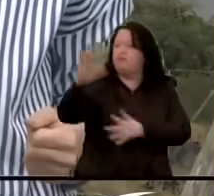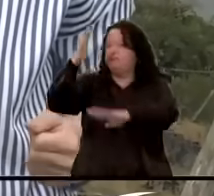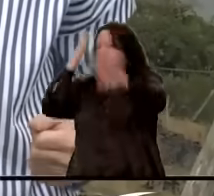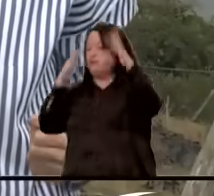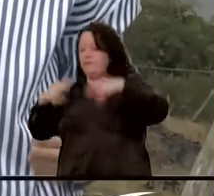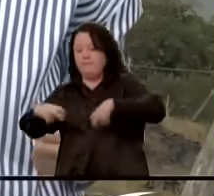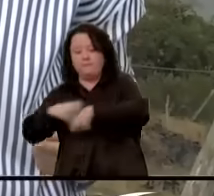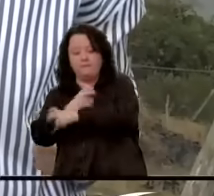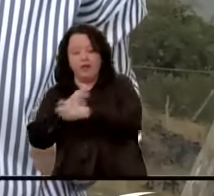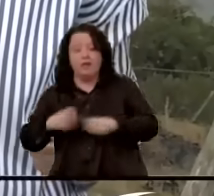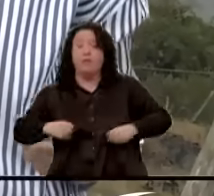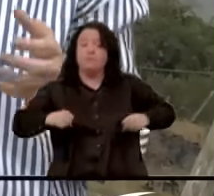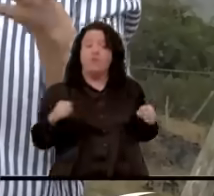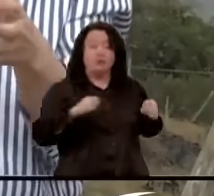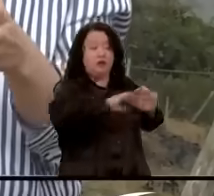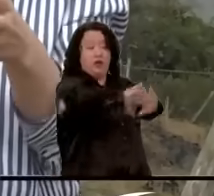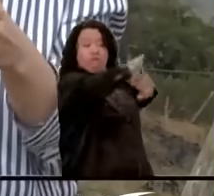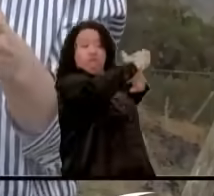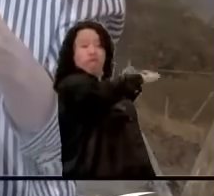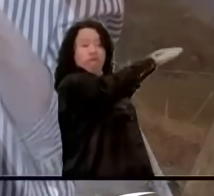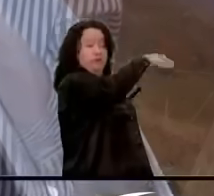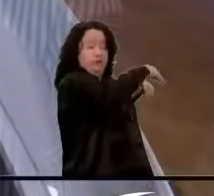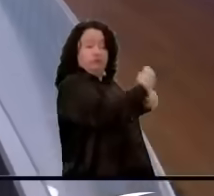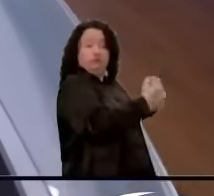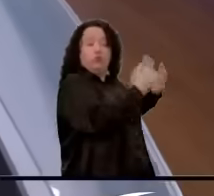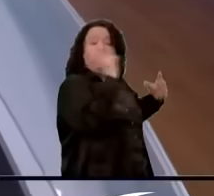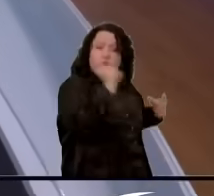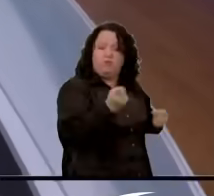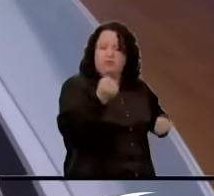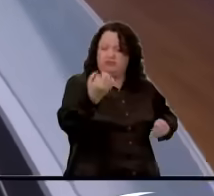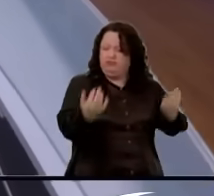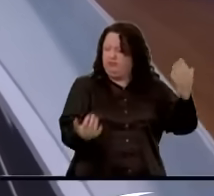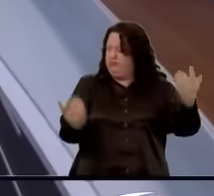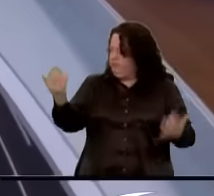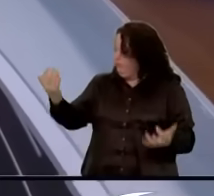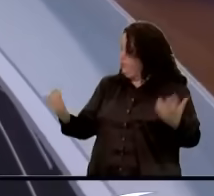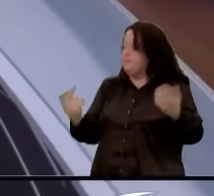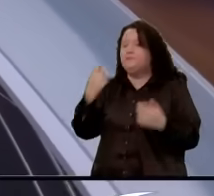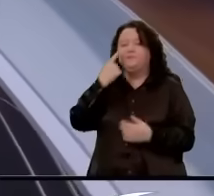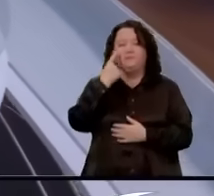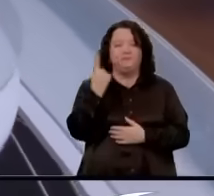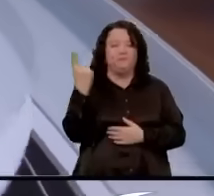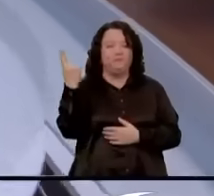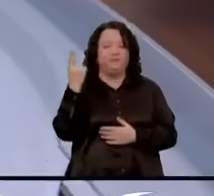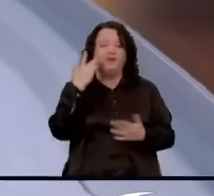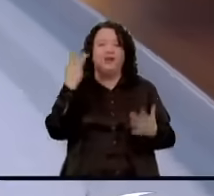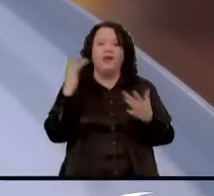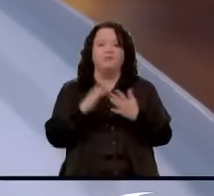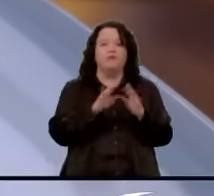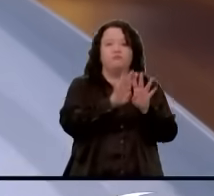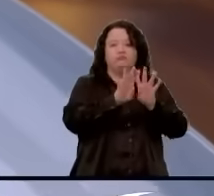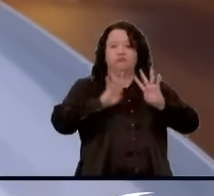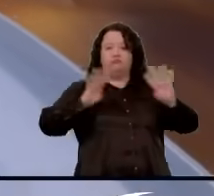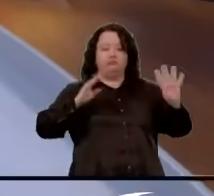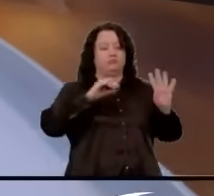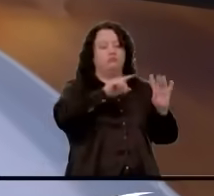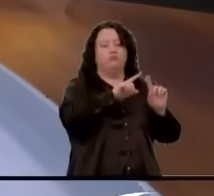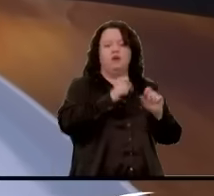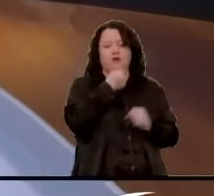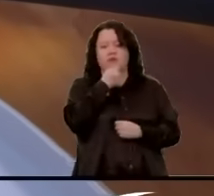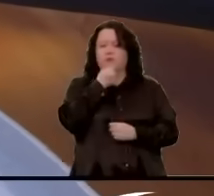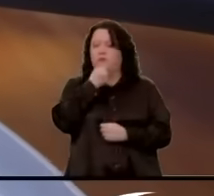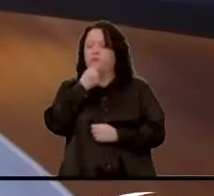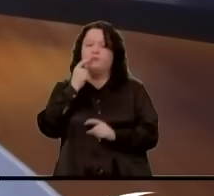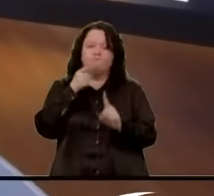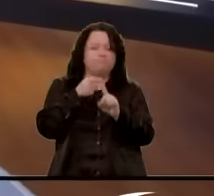cerros orientales de Bogotá, por causa de estos incendios. Justamente ven en sus pantallas a nuestros compañeros, porque seguimos en